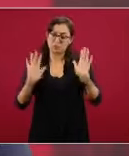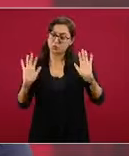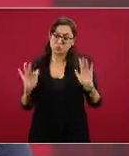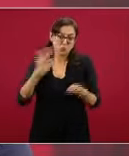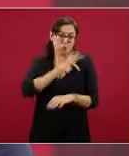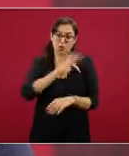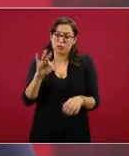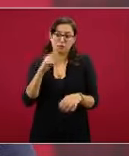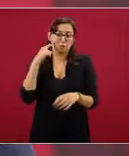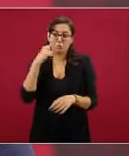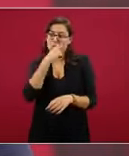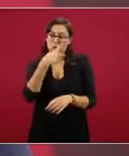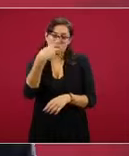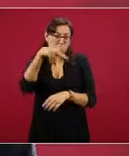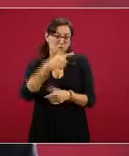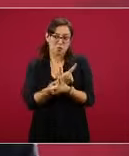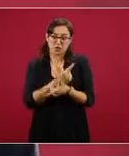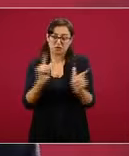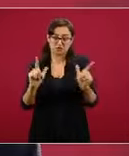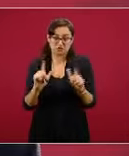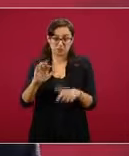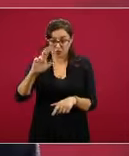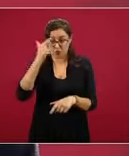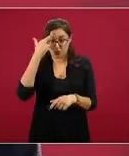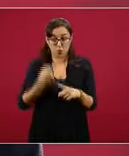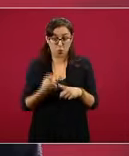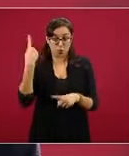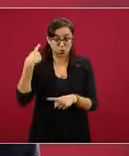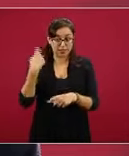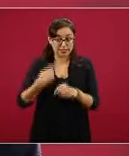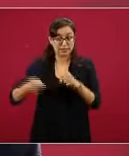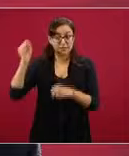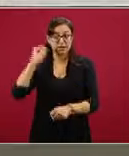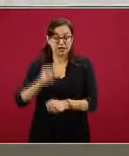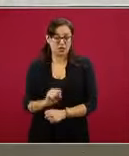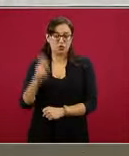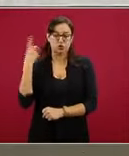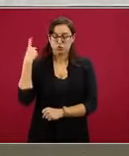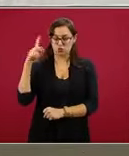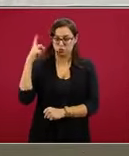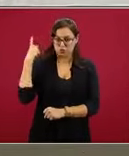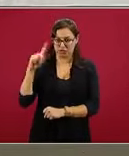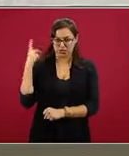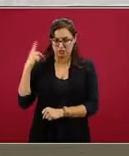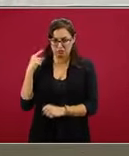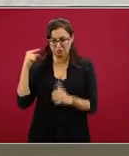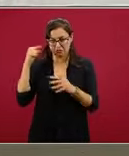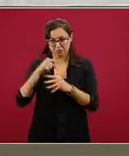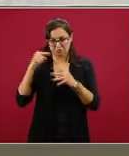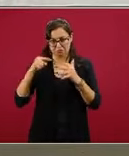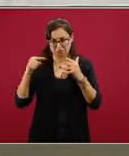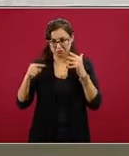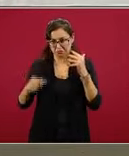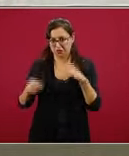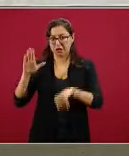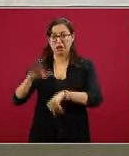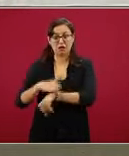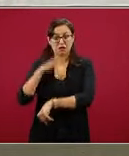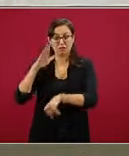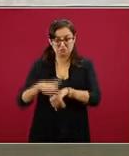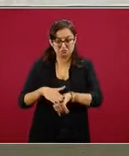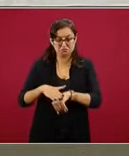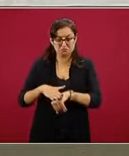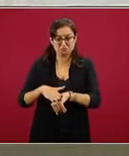hecho, recordemos el ejemplo de la semana pasada. Durango alcanzó sus indicadores para nivel de